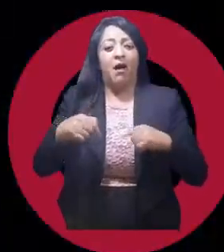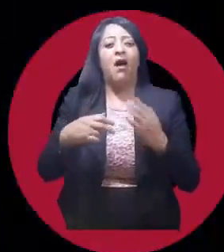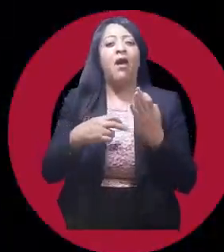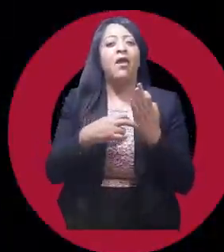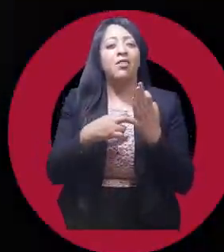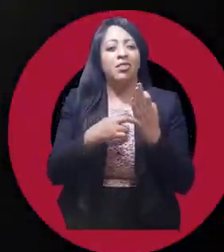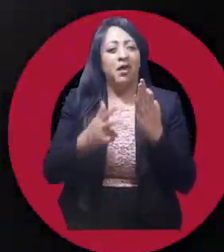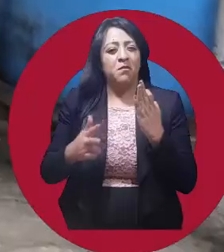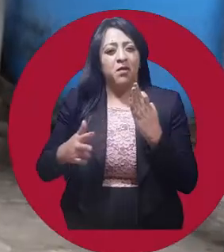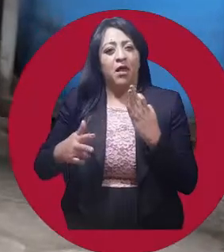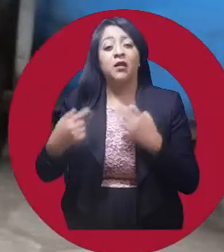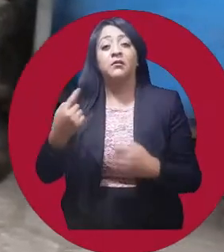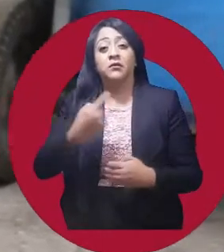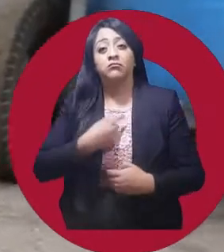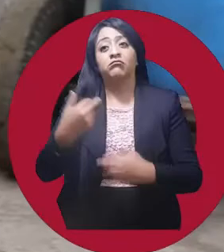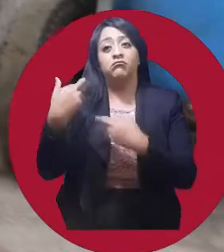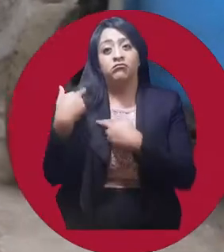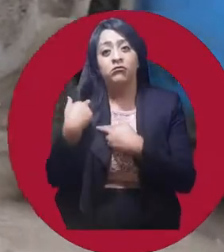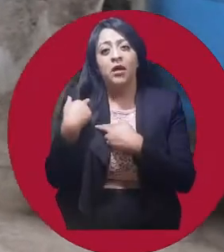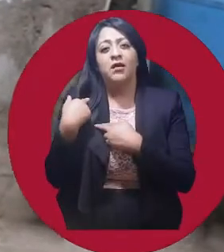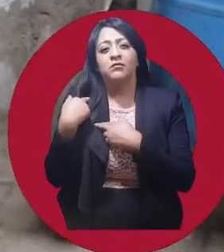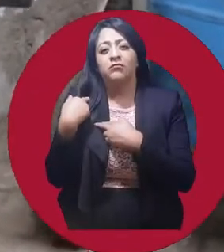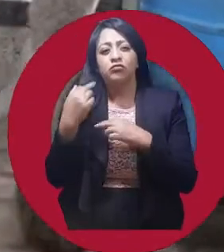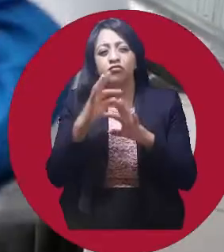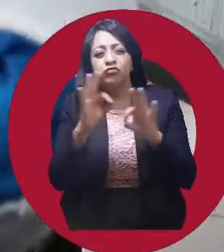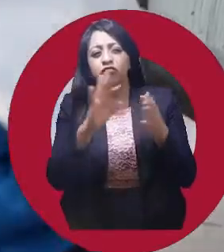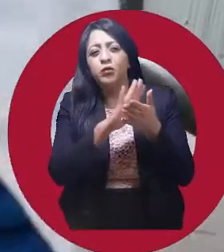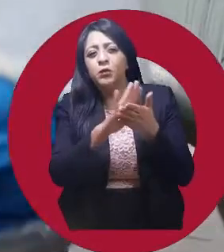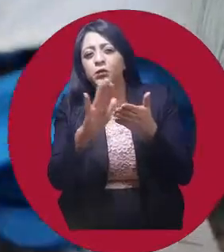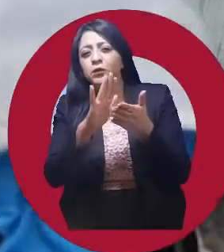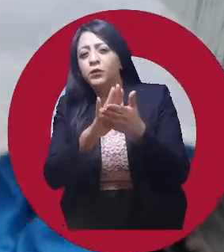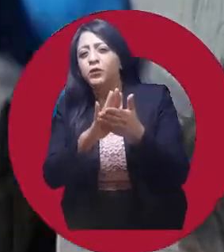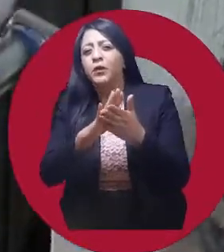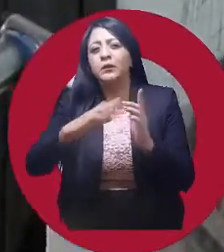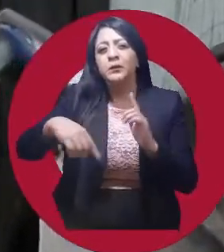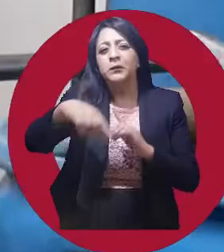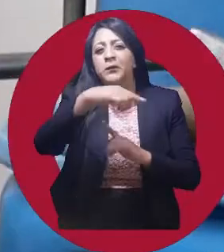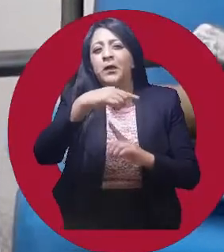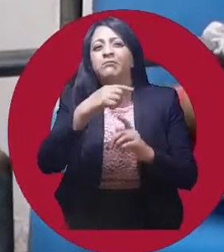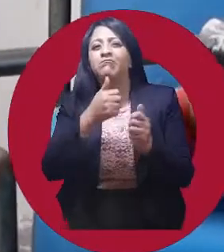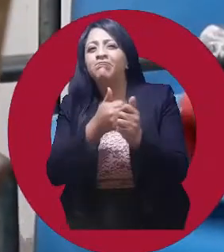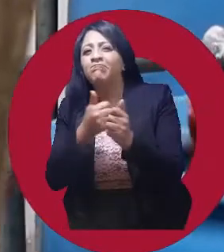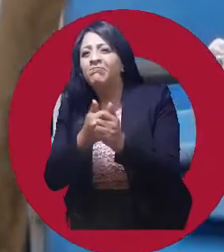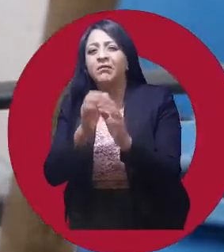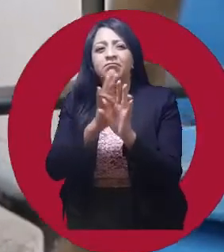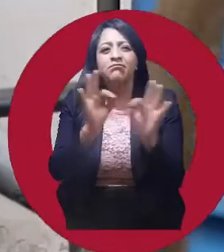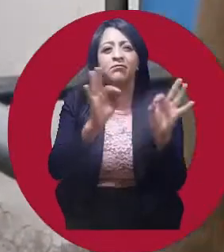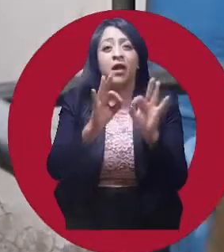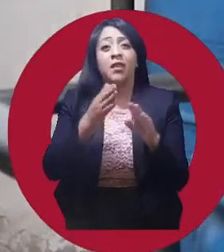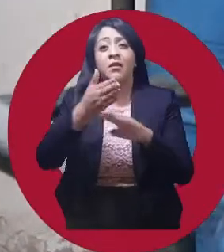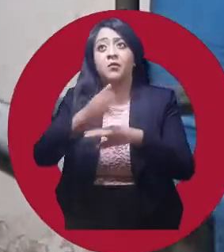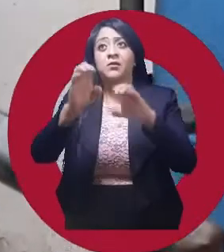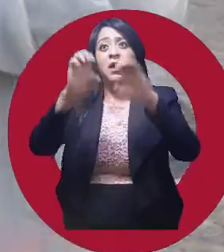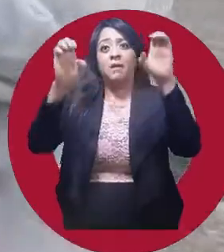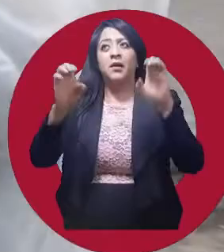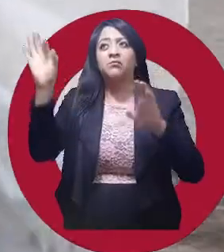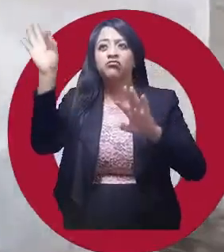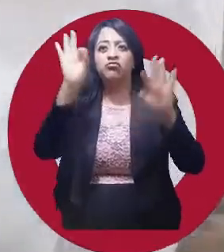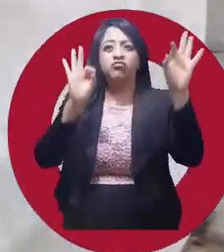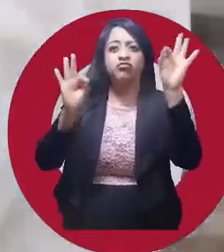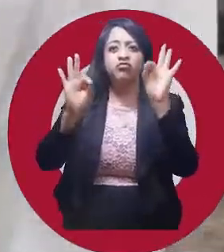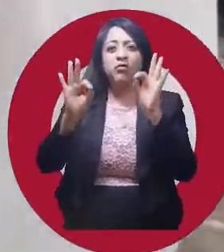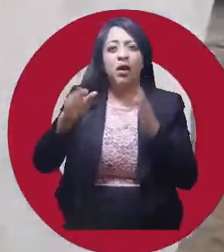la terminal, hacemos toda la terminal, alrededor, la plancha, De ahí salimos por la empresa eléctrica,